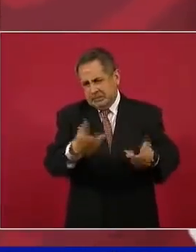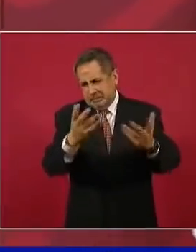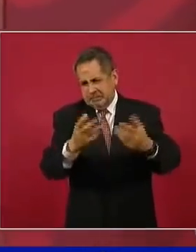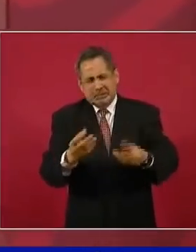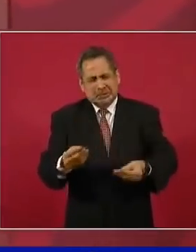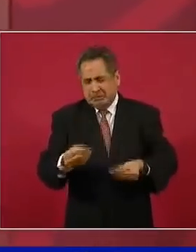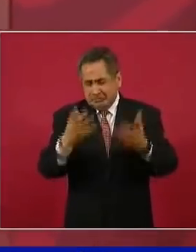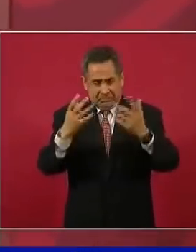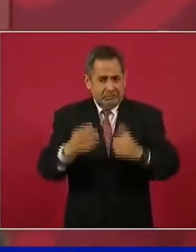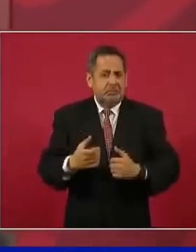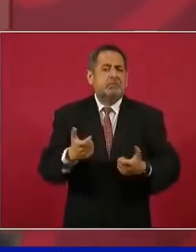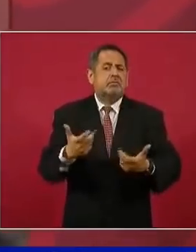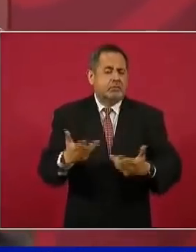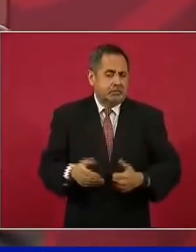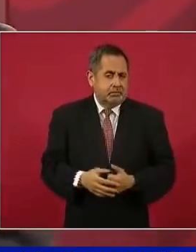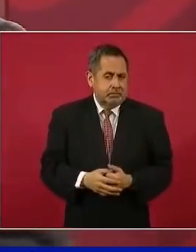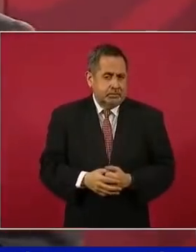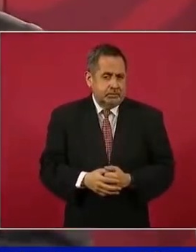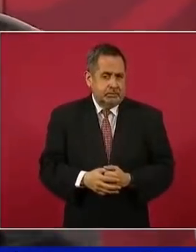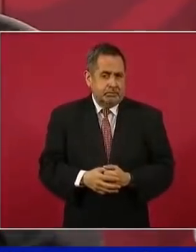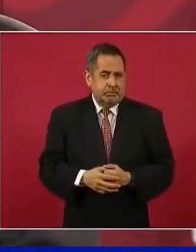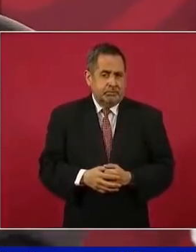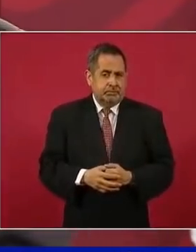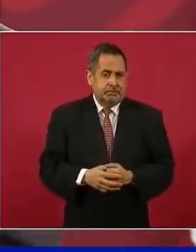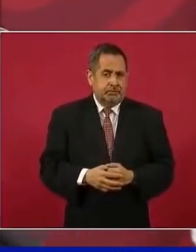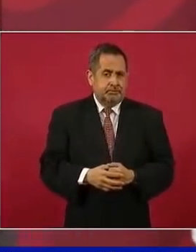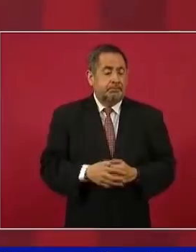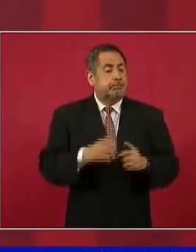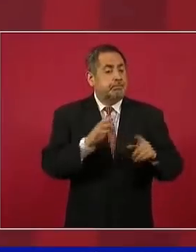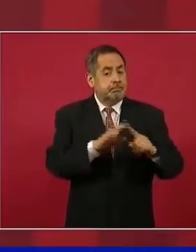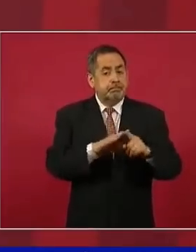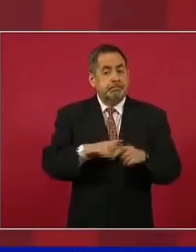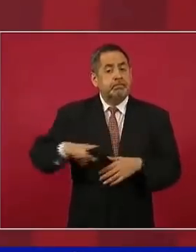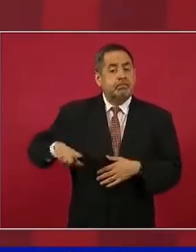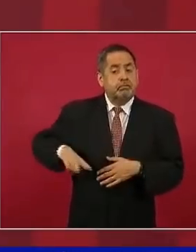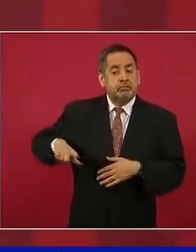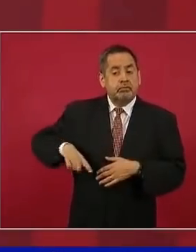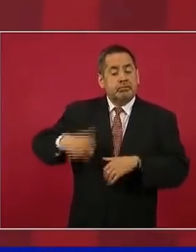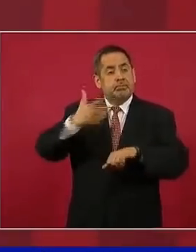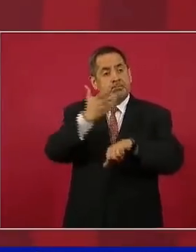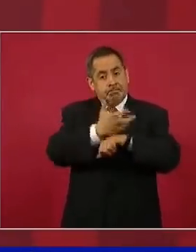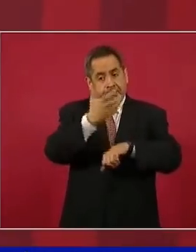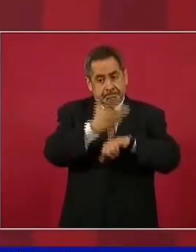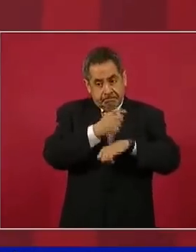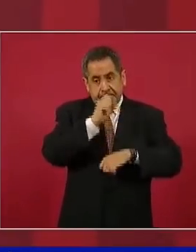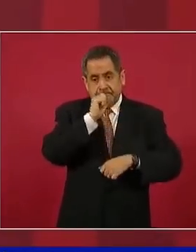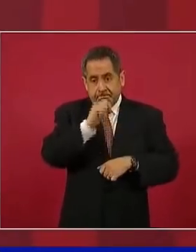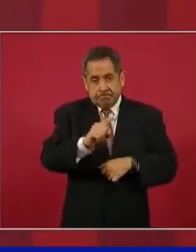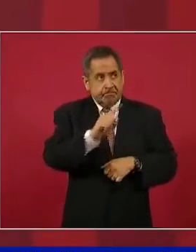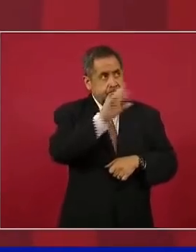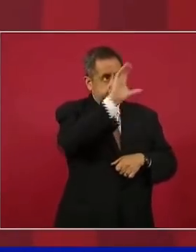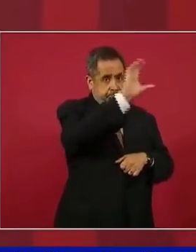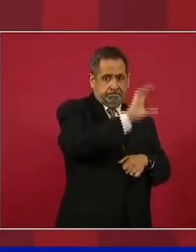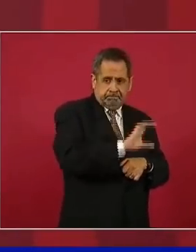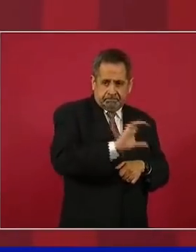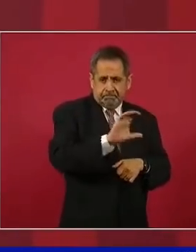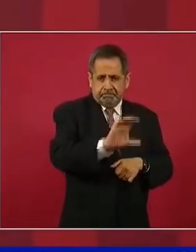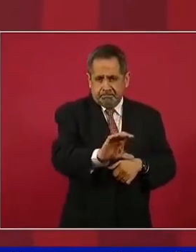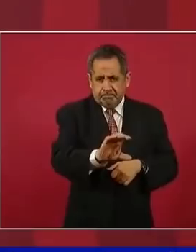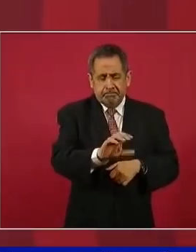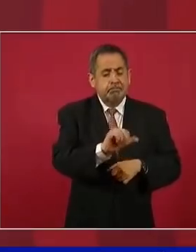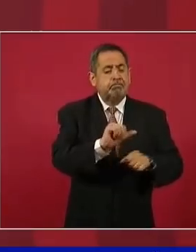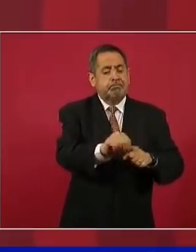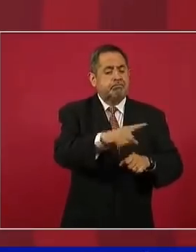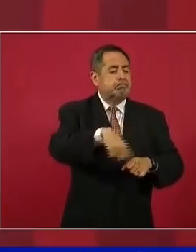¿Cuánto? ¿Y cuánto entrega el gobierno de Estados Unidos en el caso de